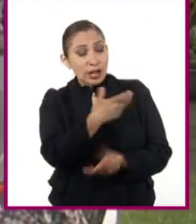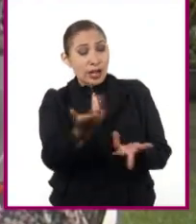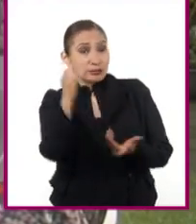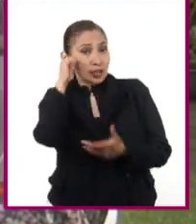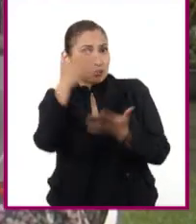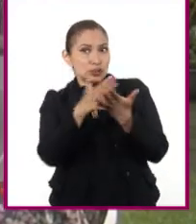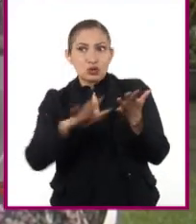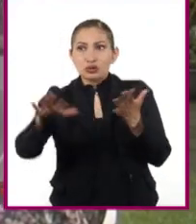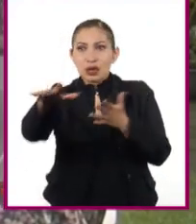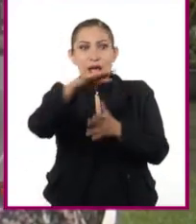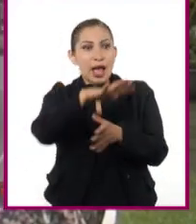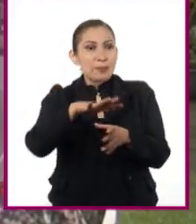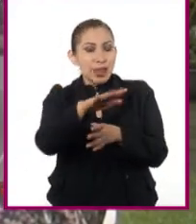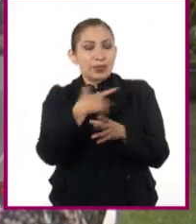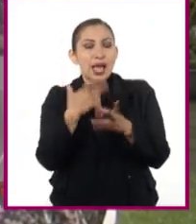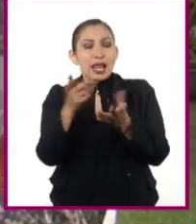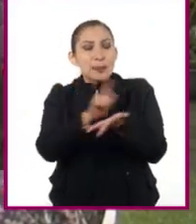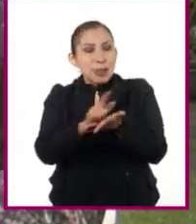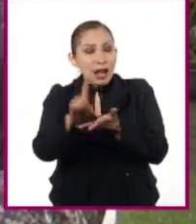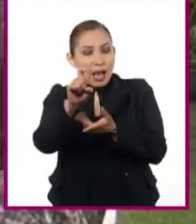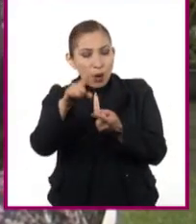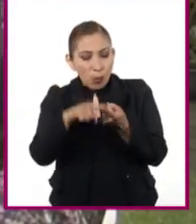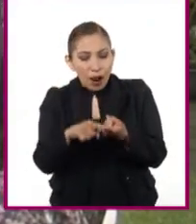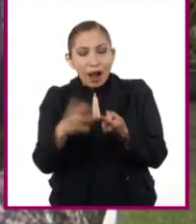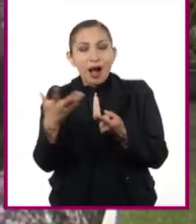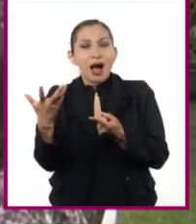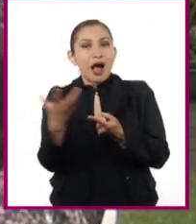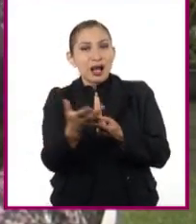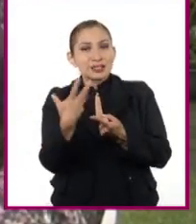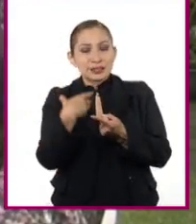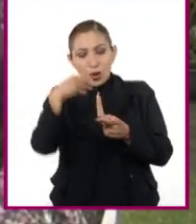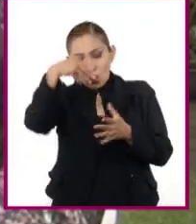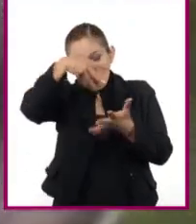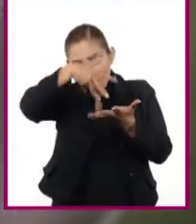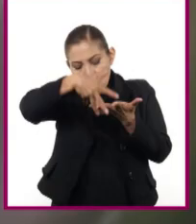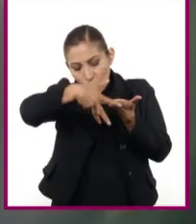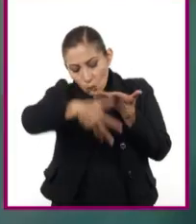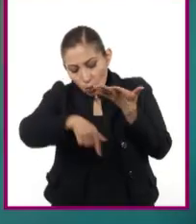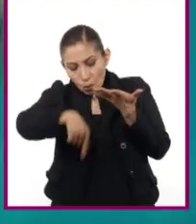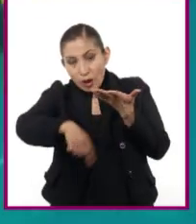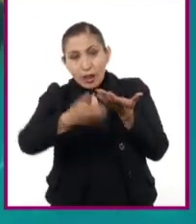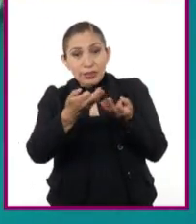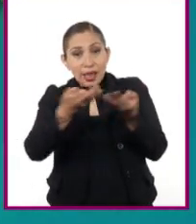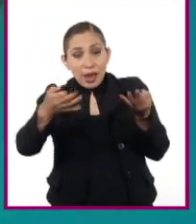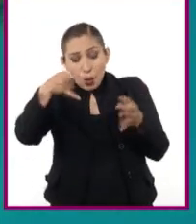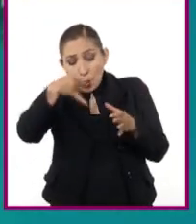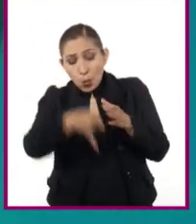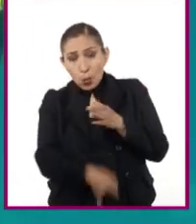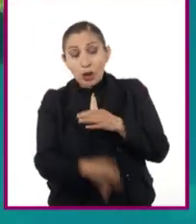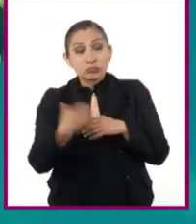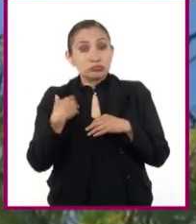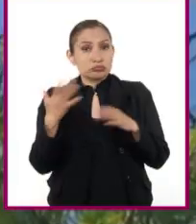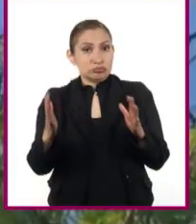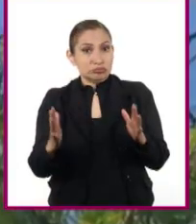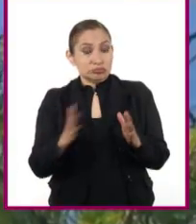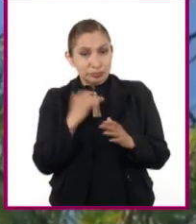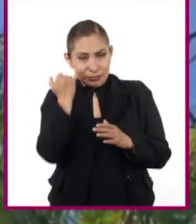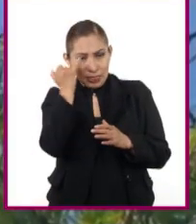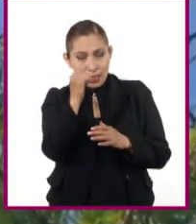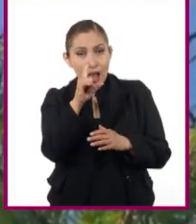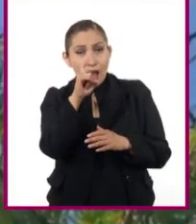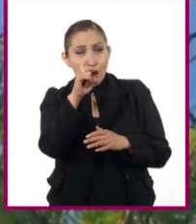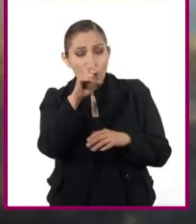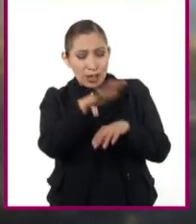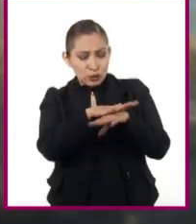de servicios ambientales que purifican el agua, que hacen que se vayan a los mantos acuíferos. Es increíble pensar que del